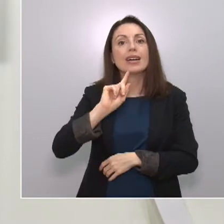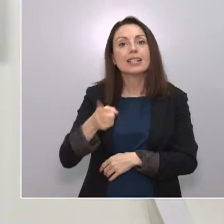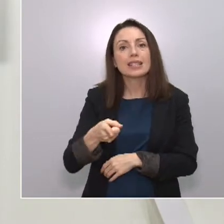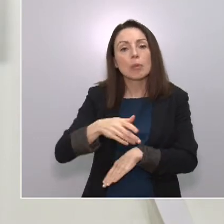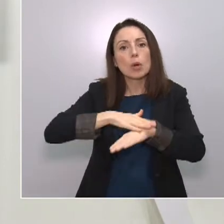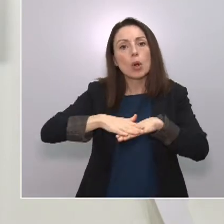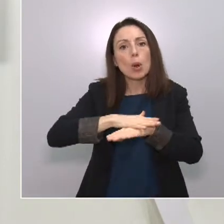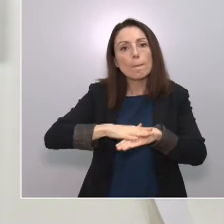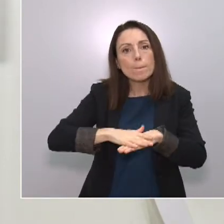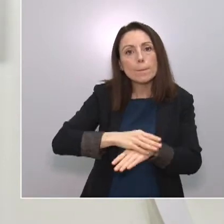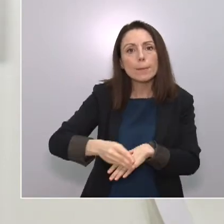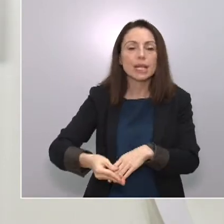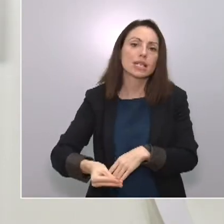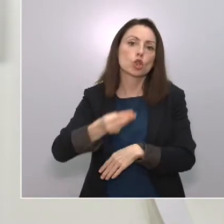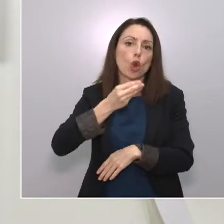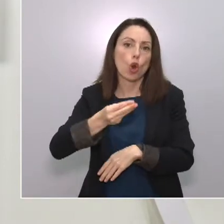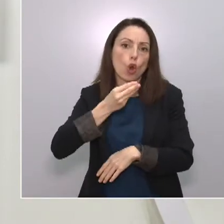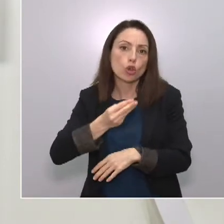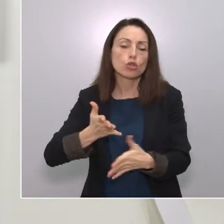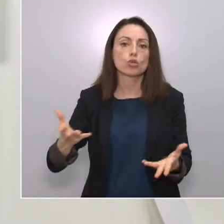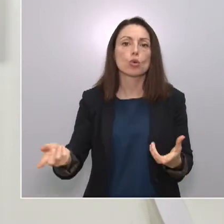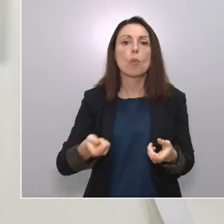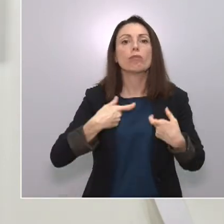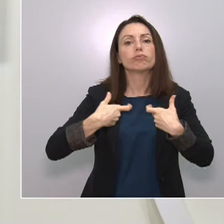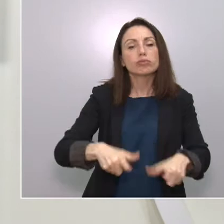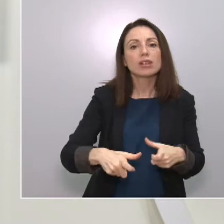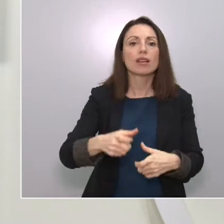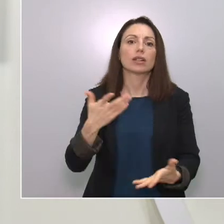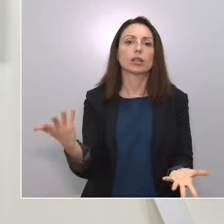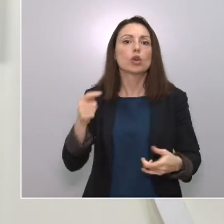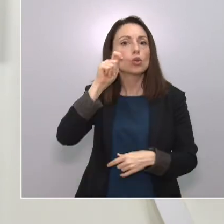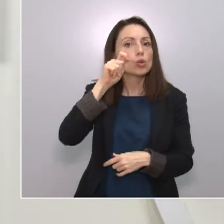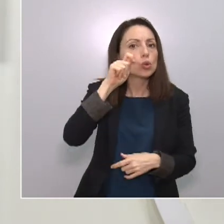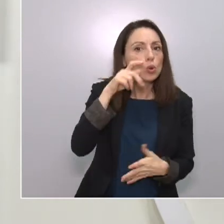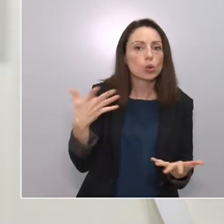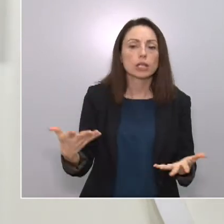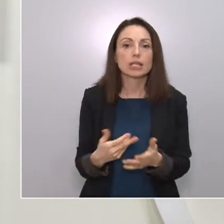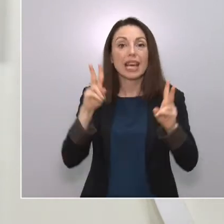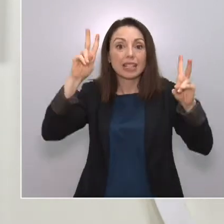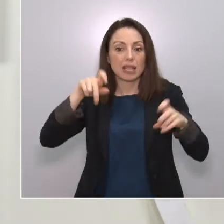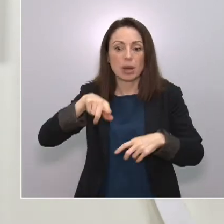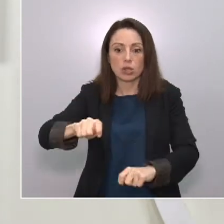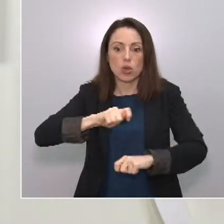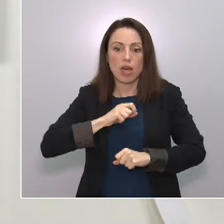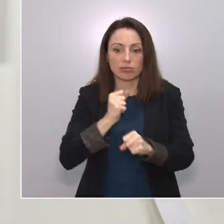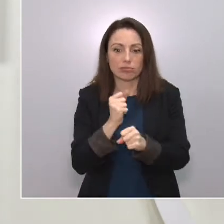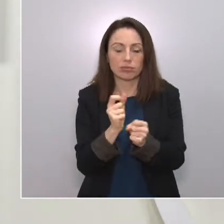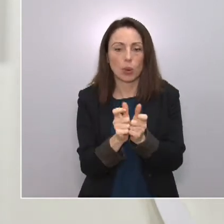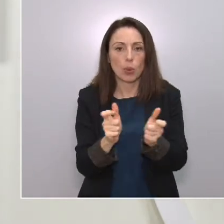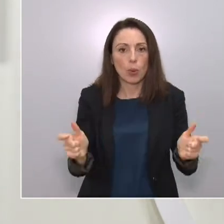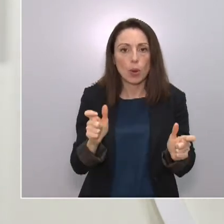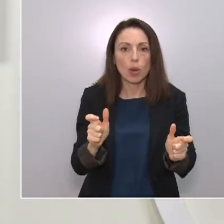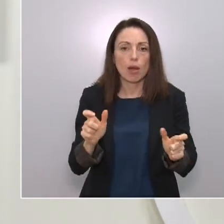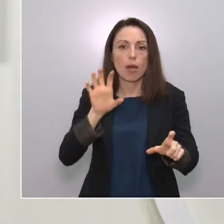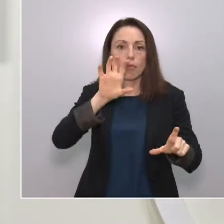de Consumo sobre una actividad económica, la turística, capital para la economía y el empleo de este país y de la